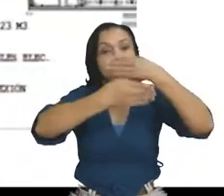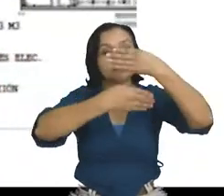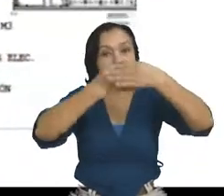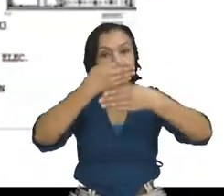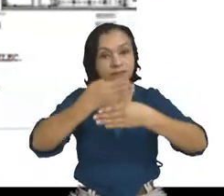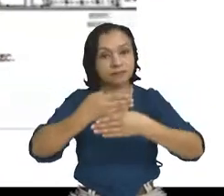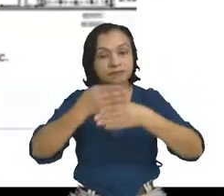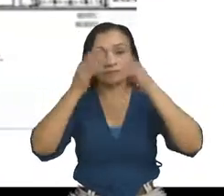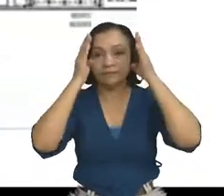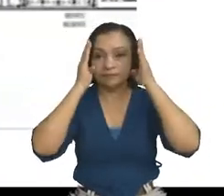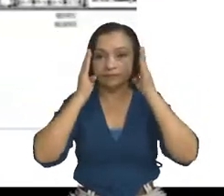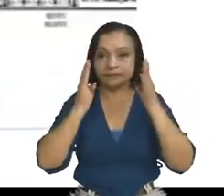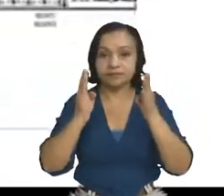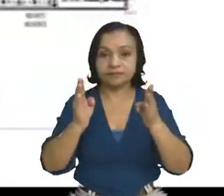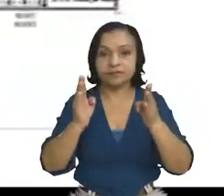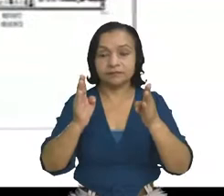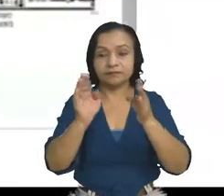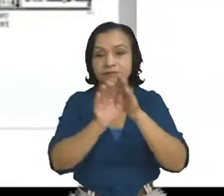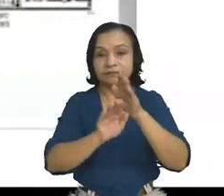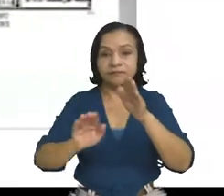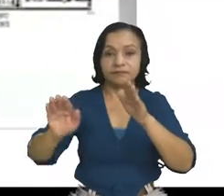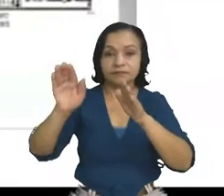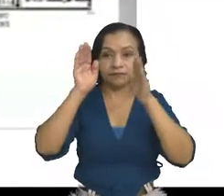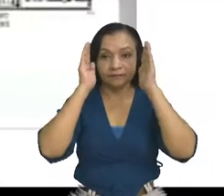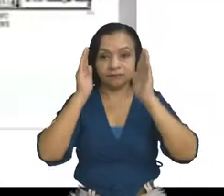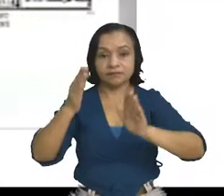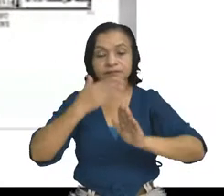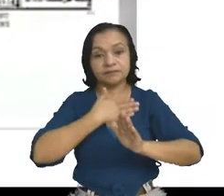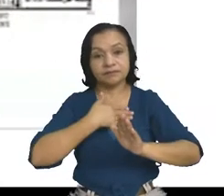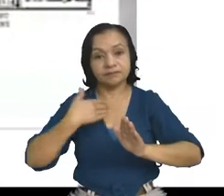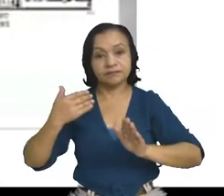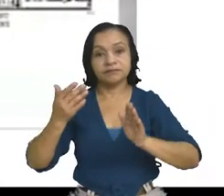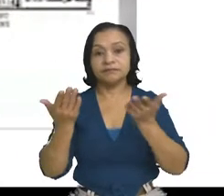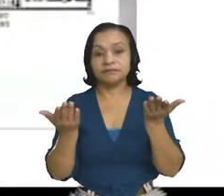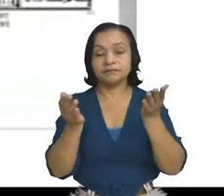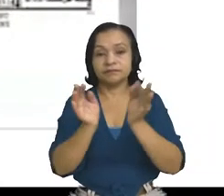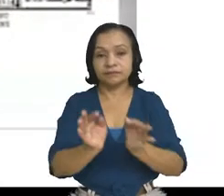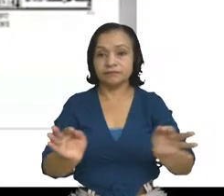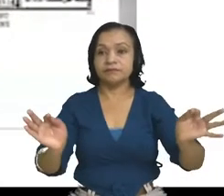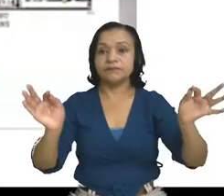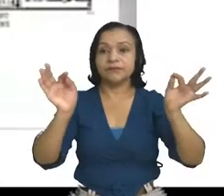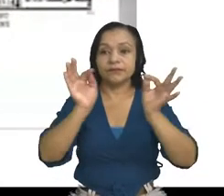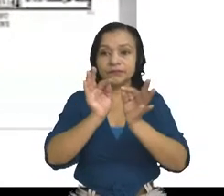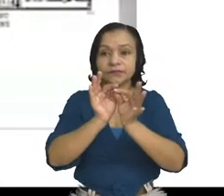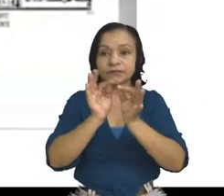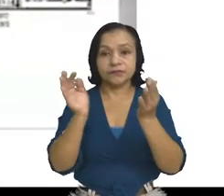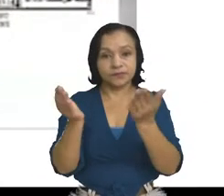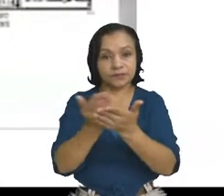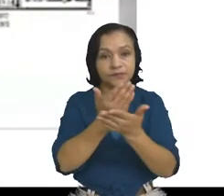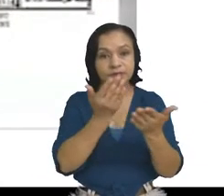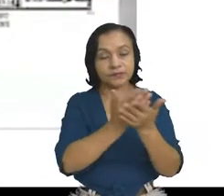de atender de manera más amplia, con un mejor confort, y lo más importante, con una tecnología